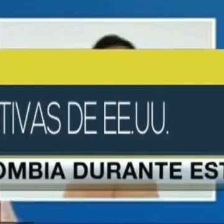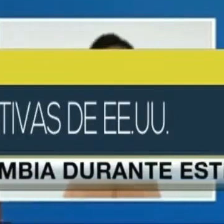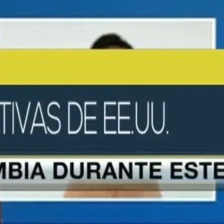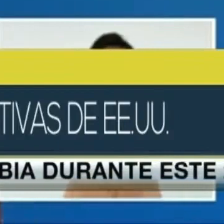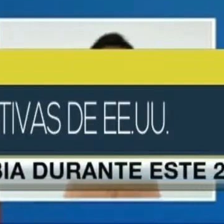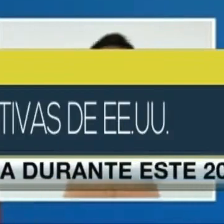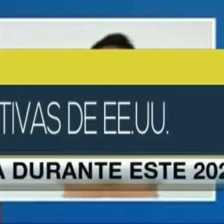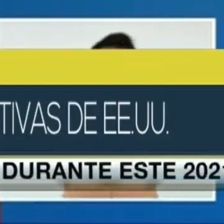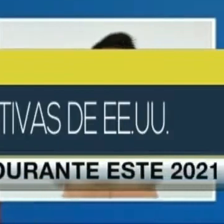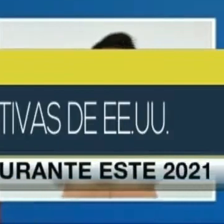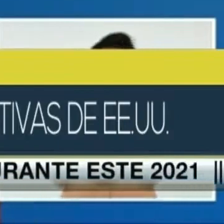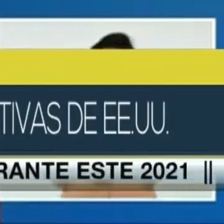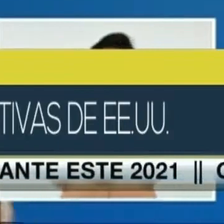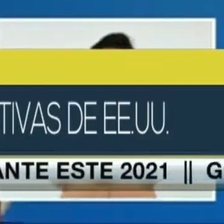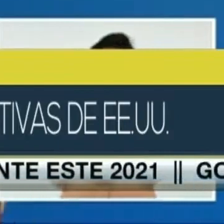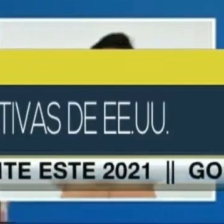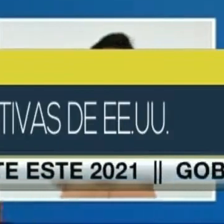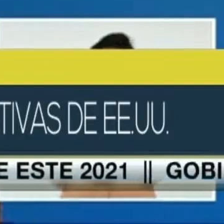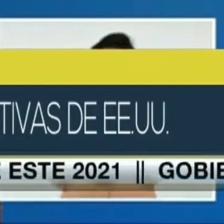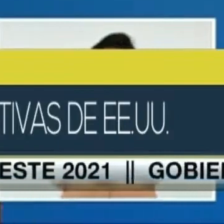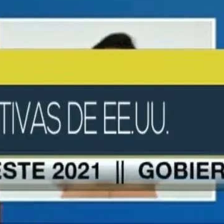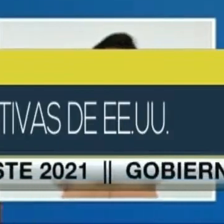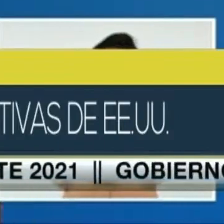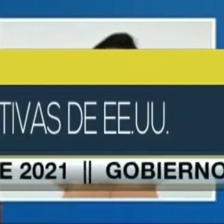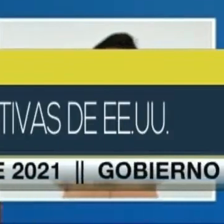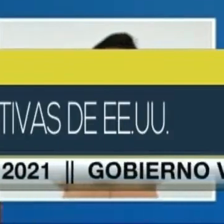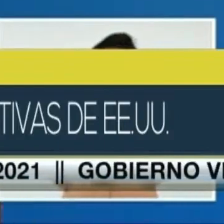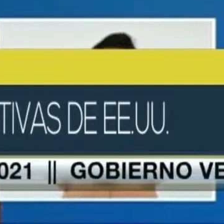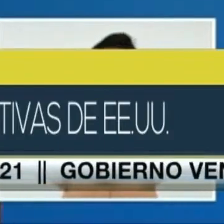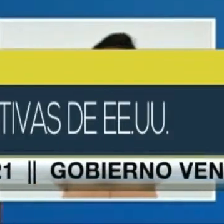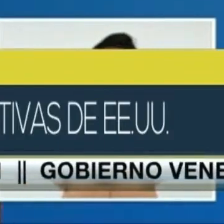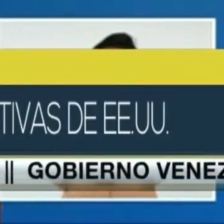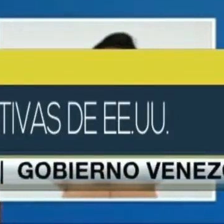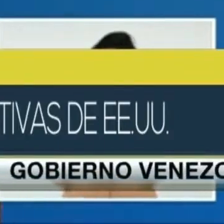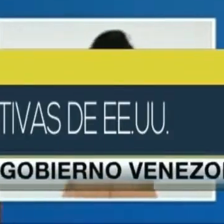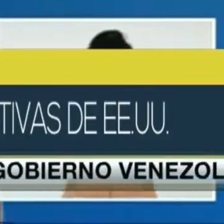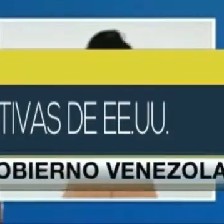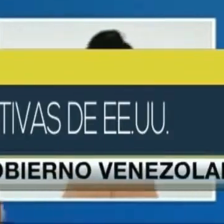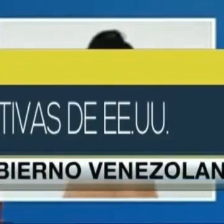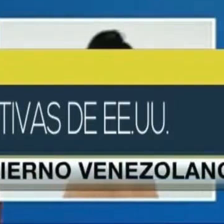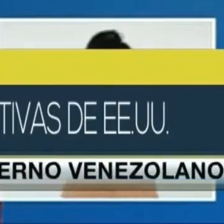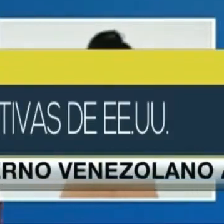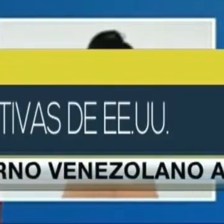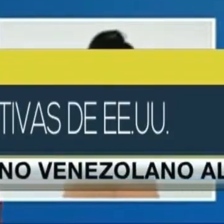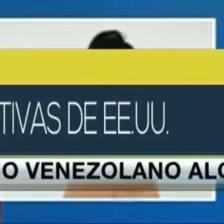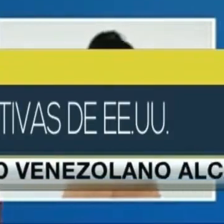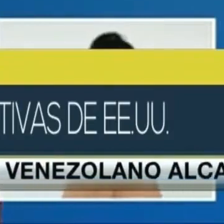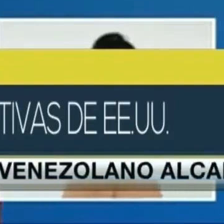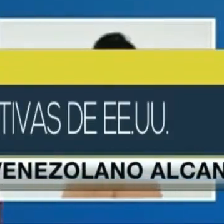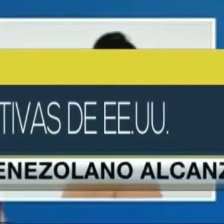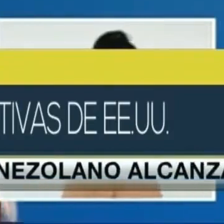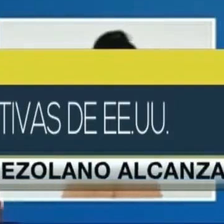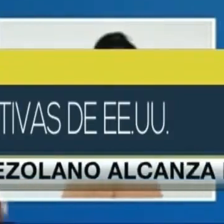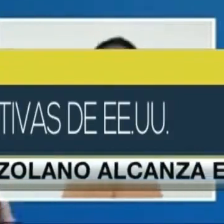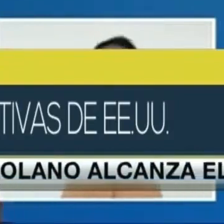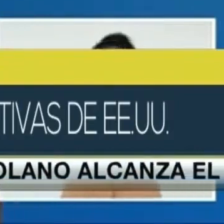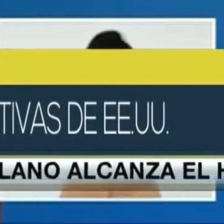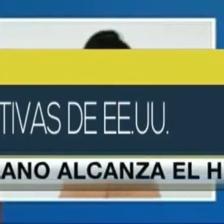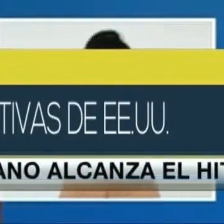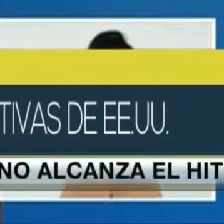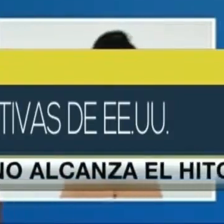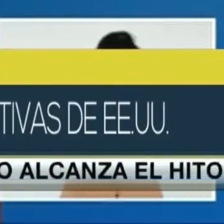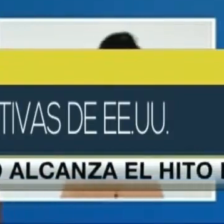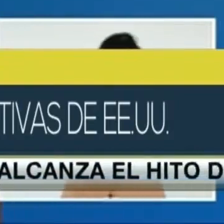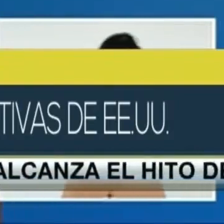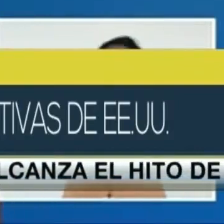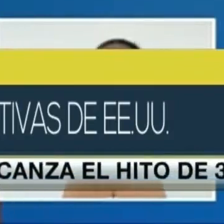que la mayoría de ellos se encuentran en libertad, habiendo sido multados o bajo